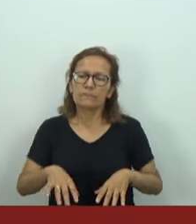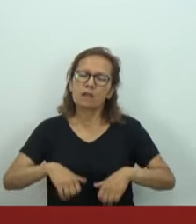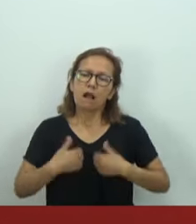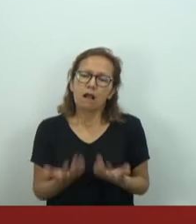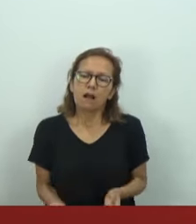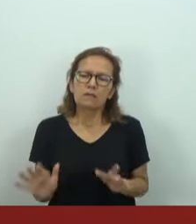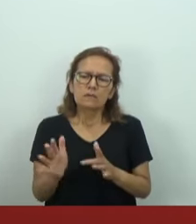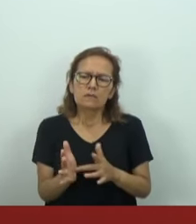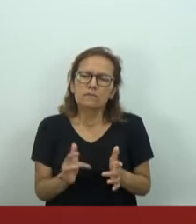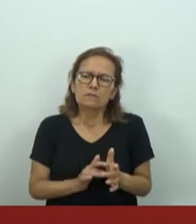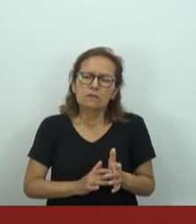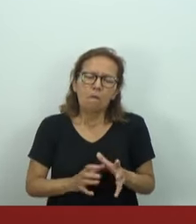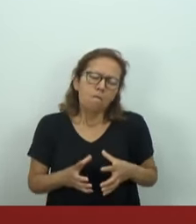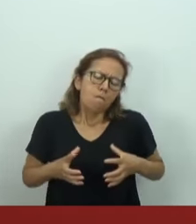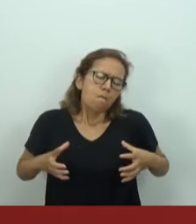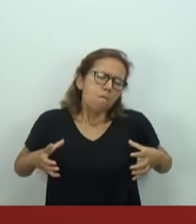Fue por su gracia,